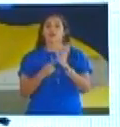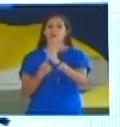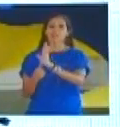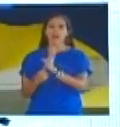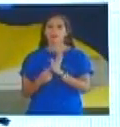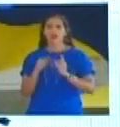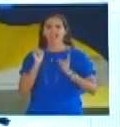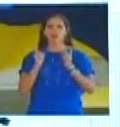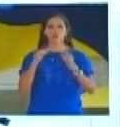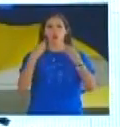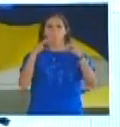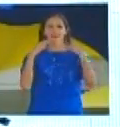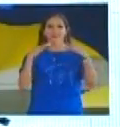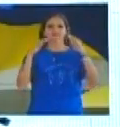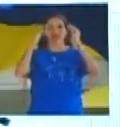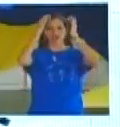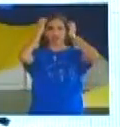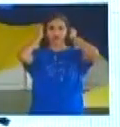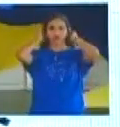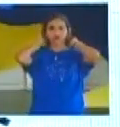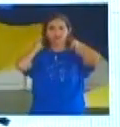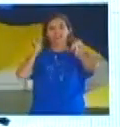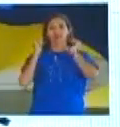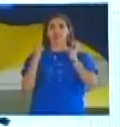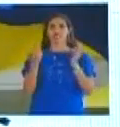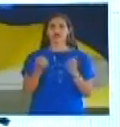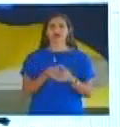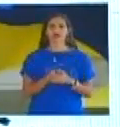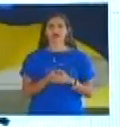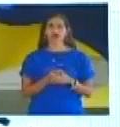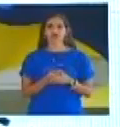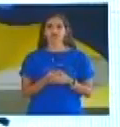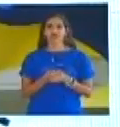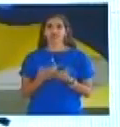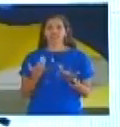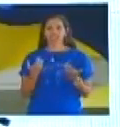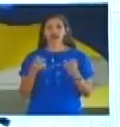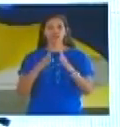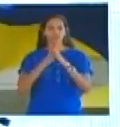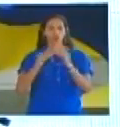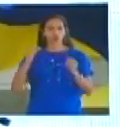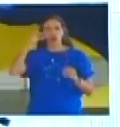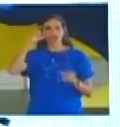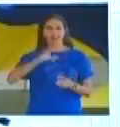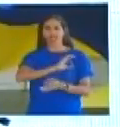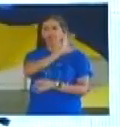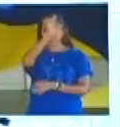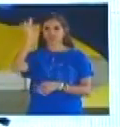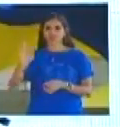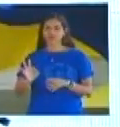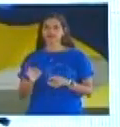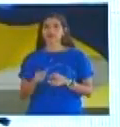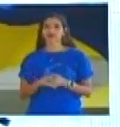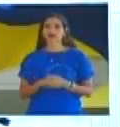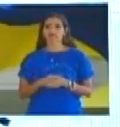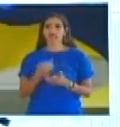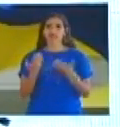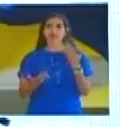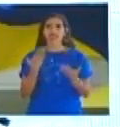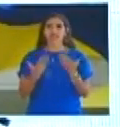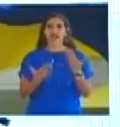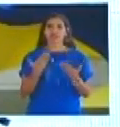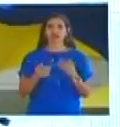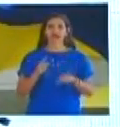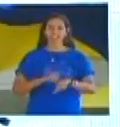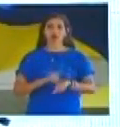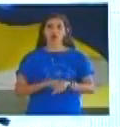de los mensajes, imágenes que han circulado durante todo el día. El balance a